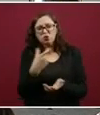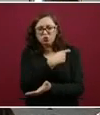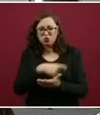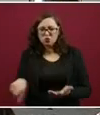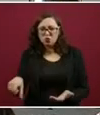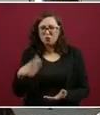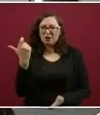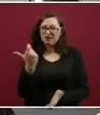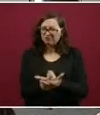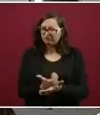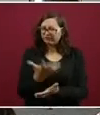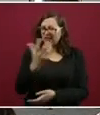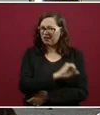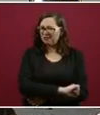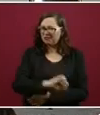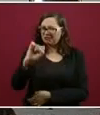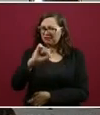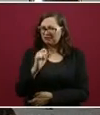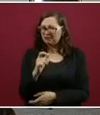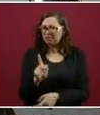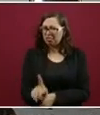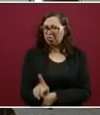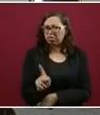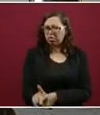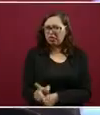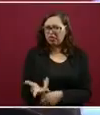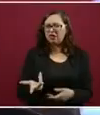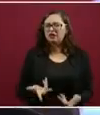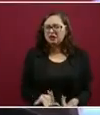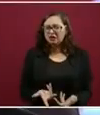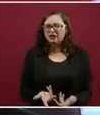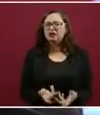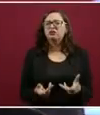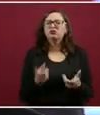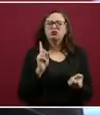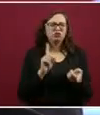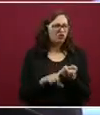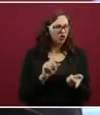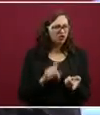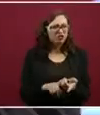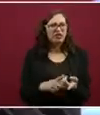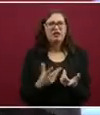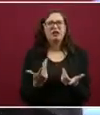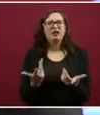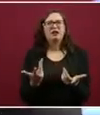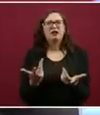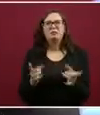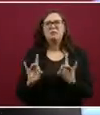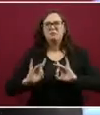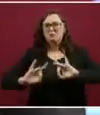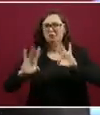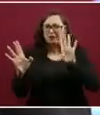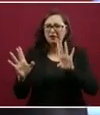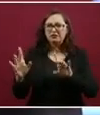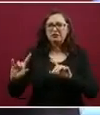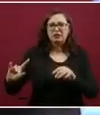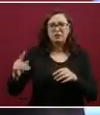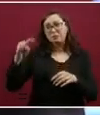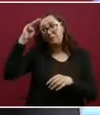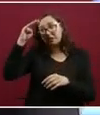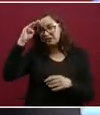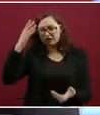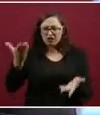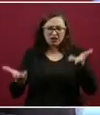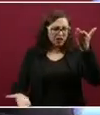precios alzados? ¿Dónde pueden existir también una priorización equivocada sobre